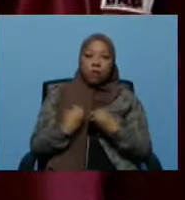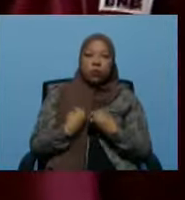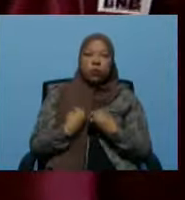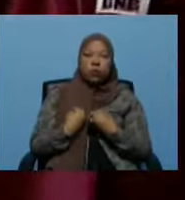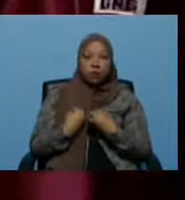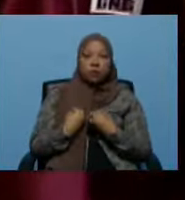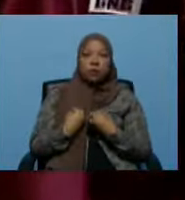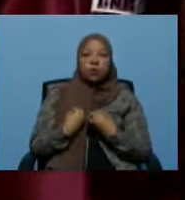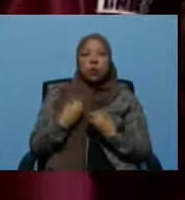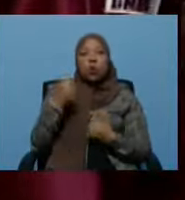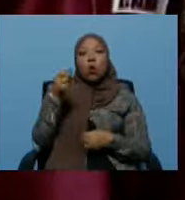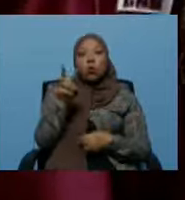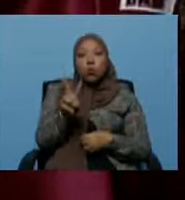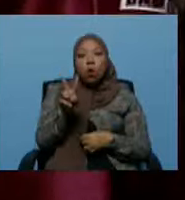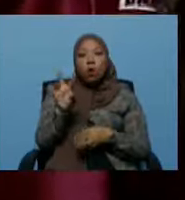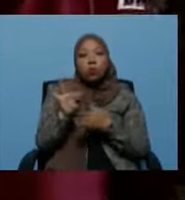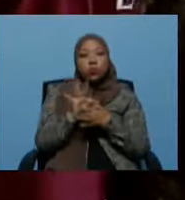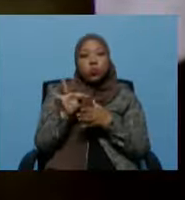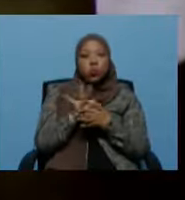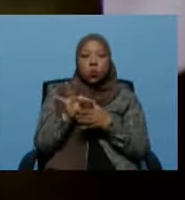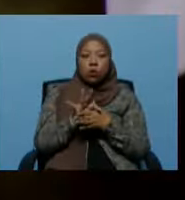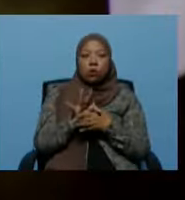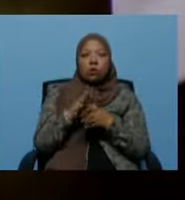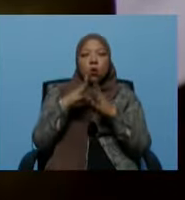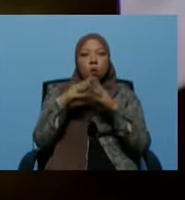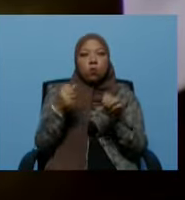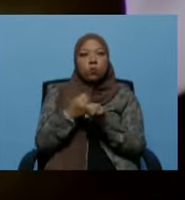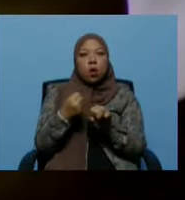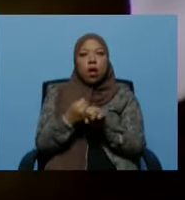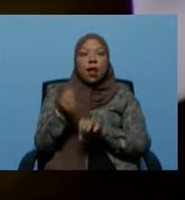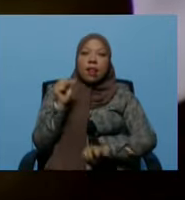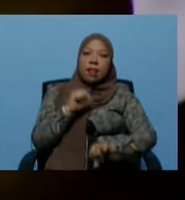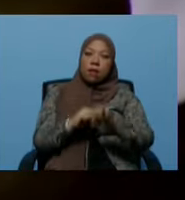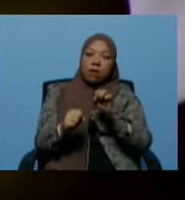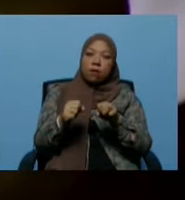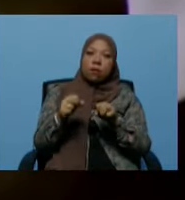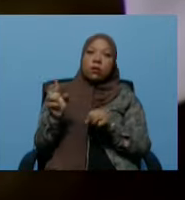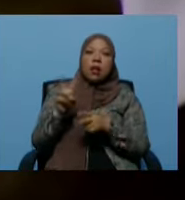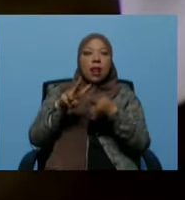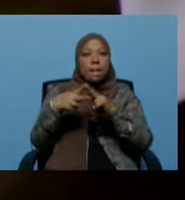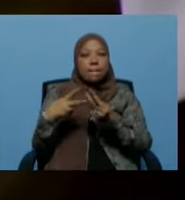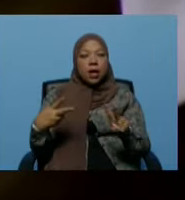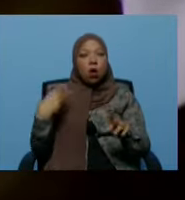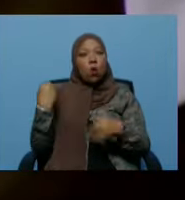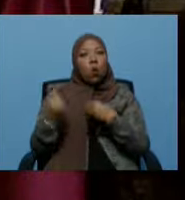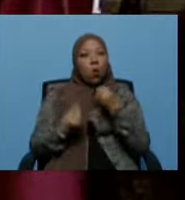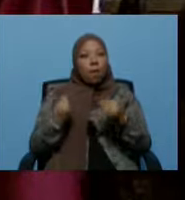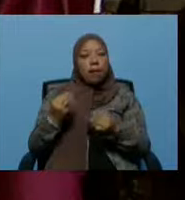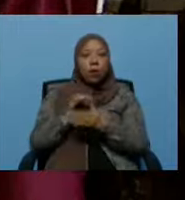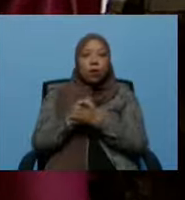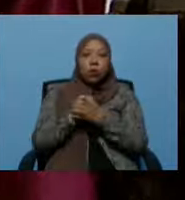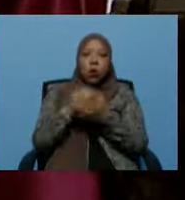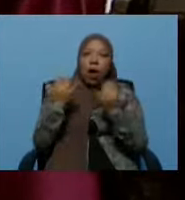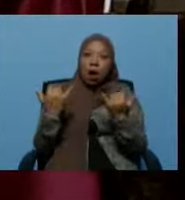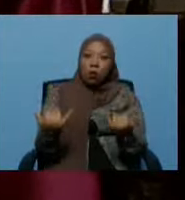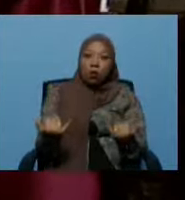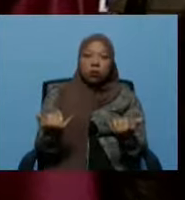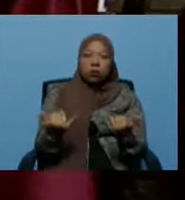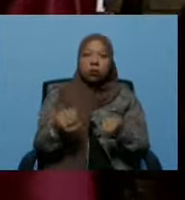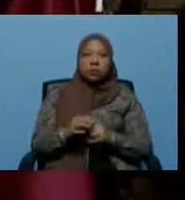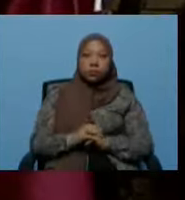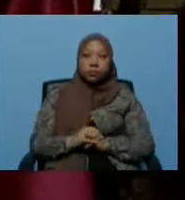estos dos funcionarios que lo dieron todo por la defensa de la patria. Vemos cómo estrecha las manos en estos momentos con